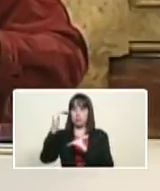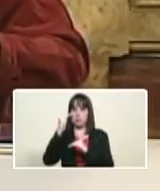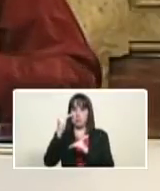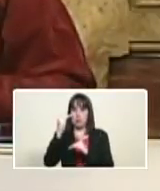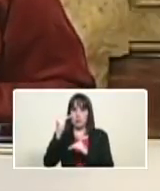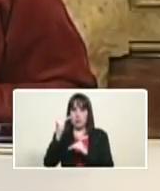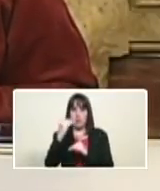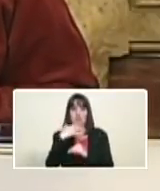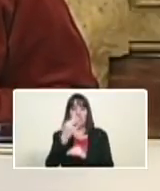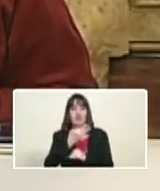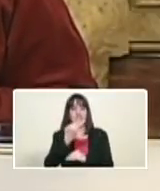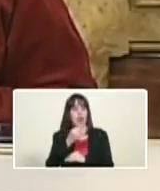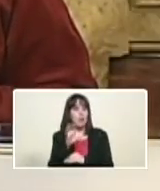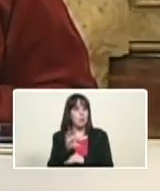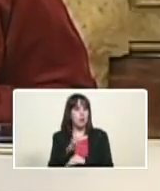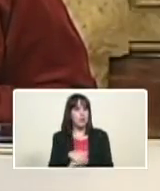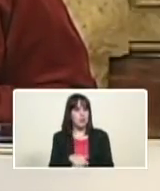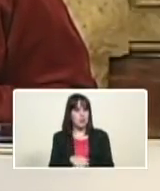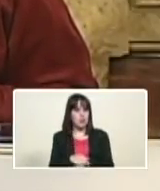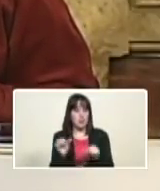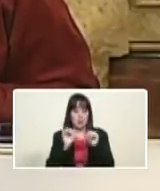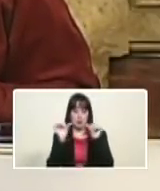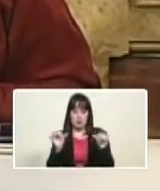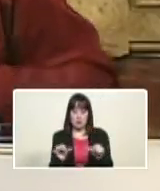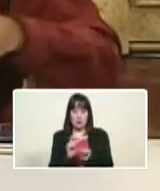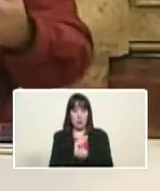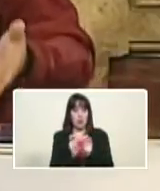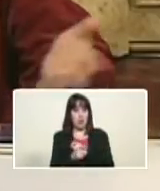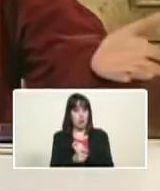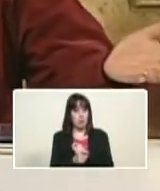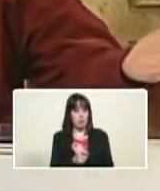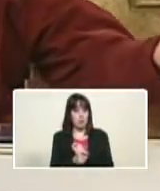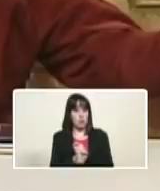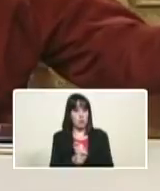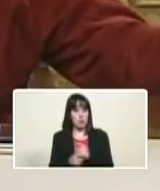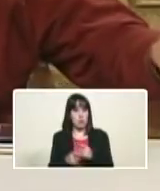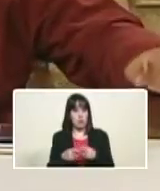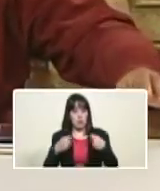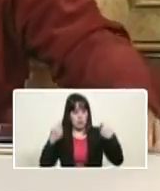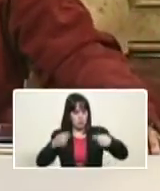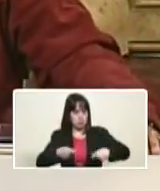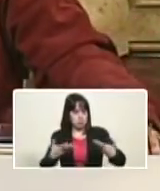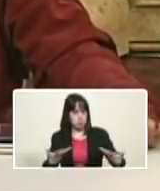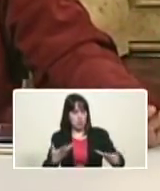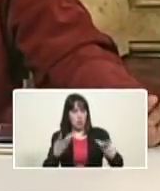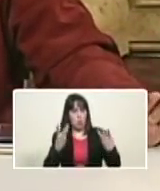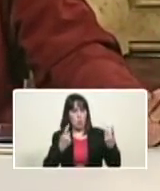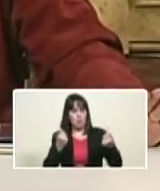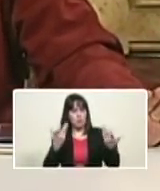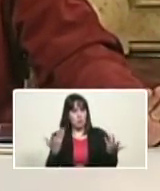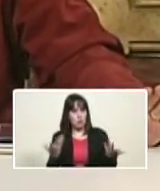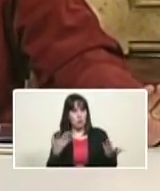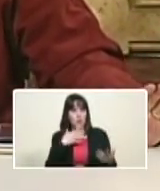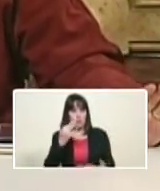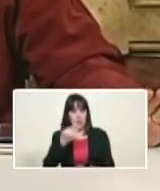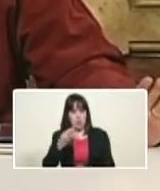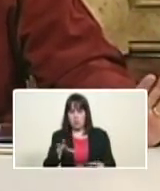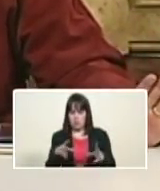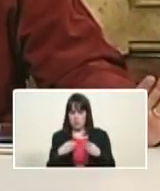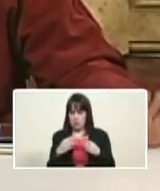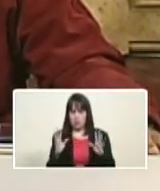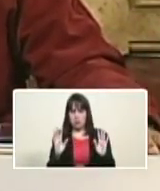Establezcamos el cambio real del país en el sistema cambiario. Pongámoslo sobre la mesa como factor de costo real. Te lo acepto, pues.